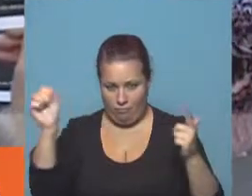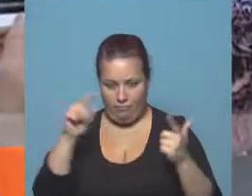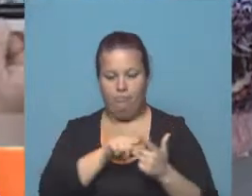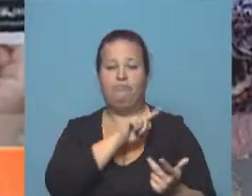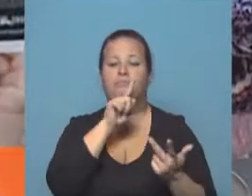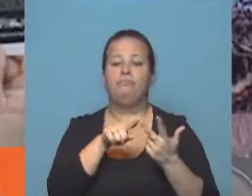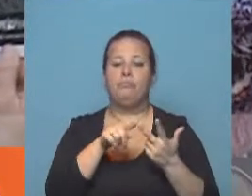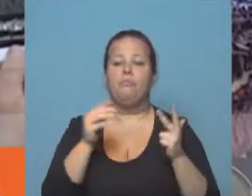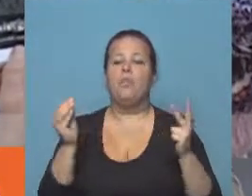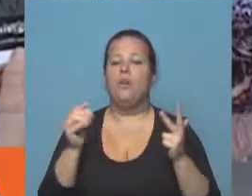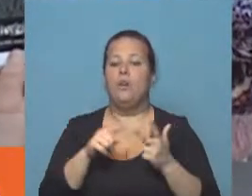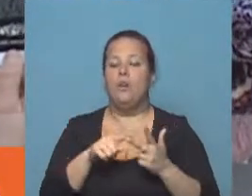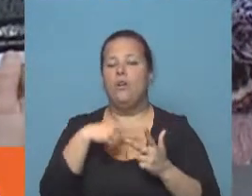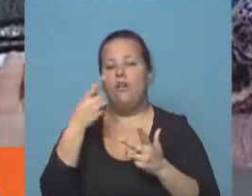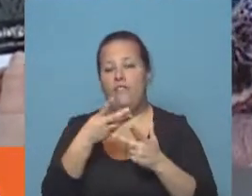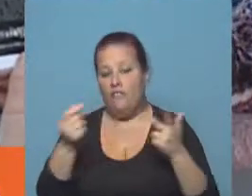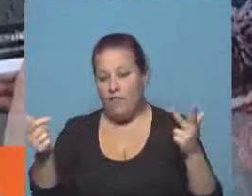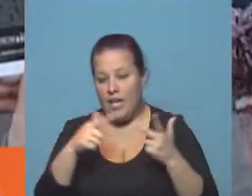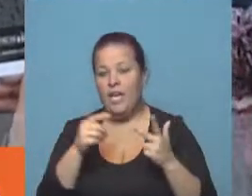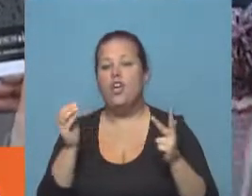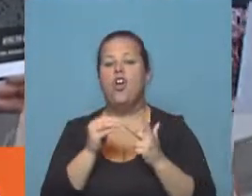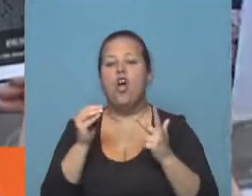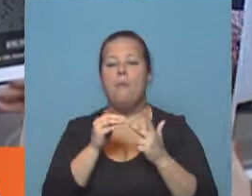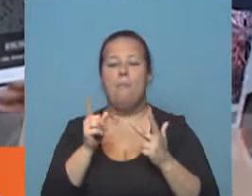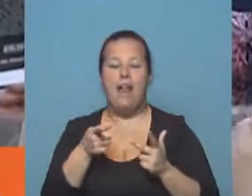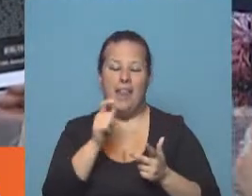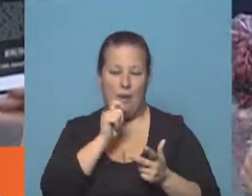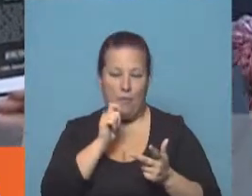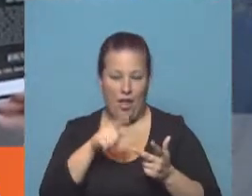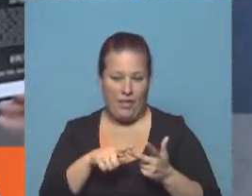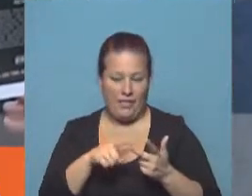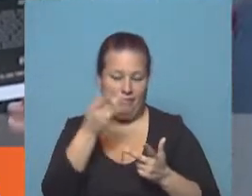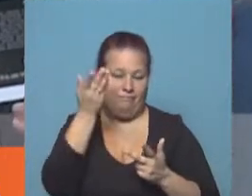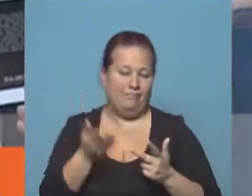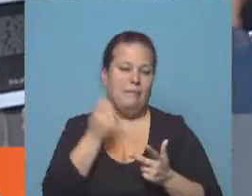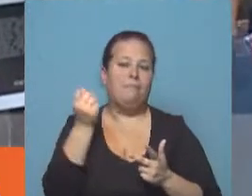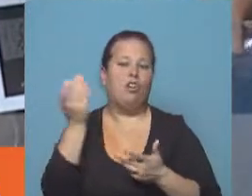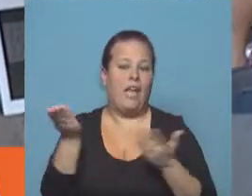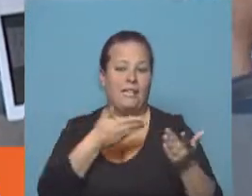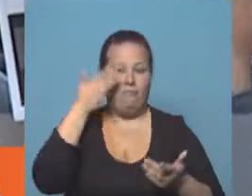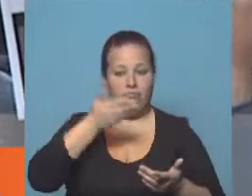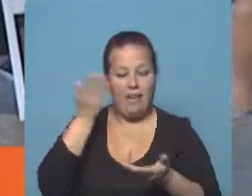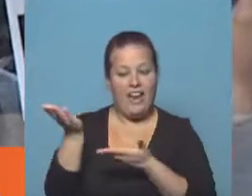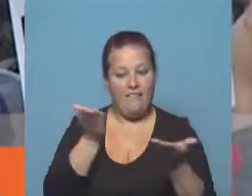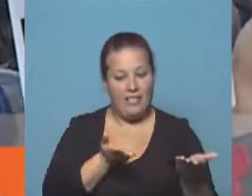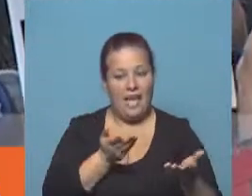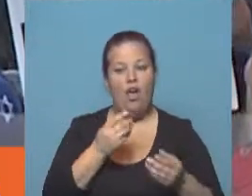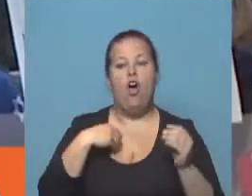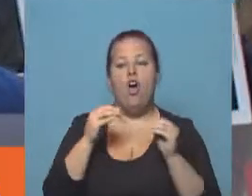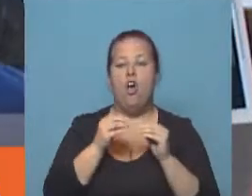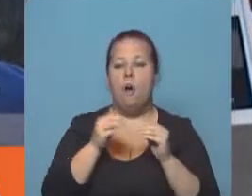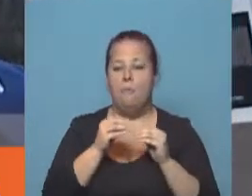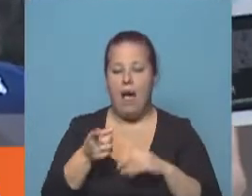víctimas, y va a cerrar nuestro, como figura, como orador invitado, nuestro